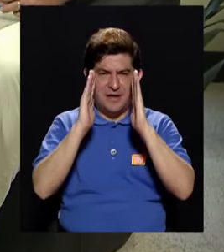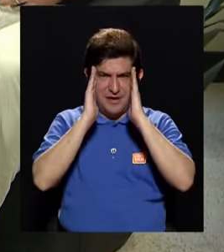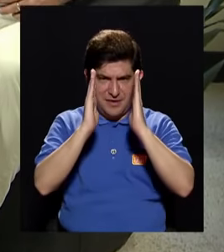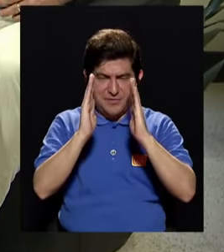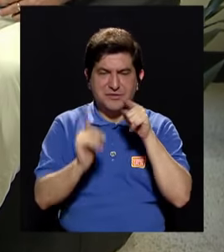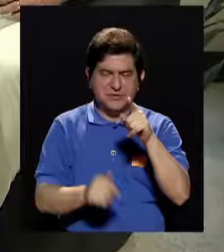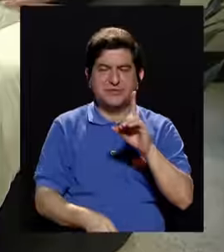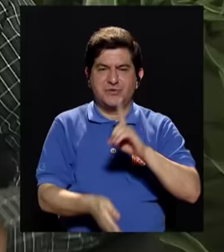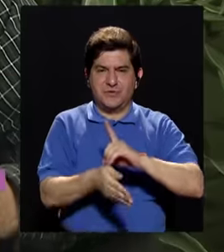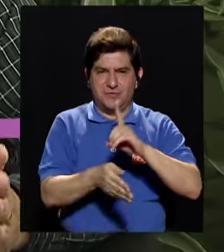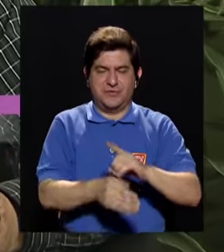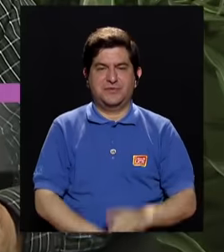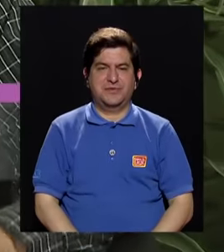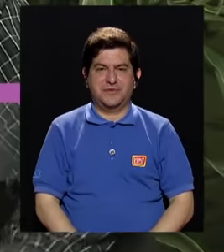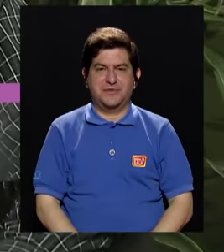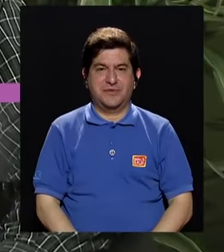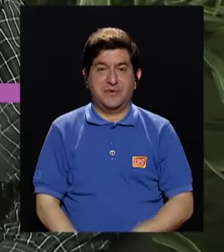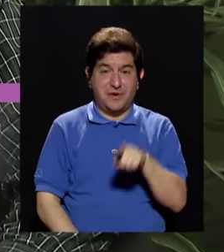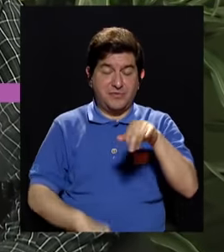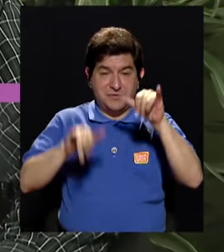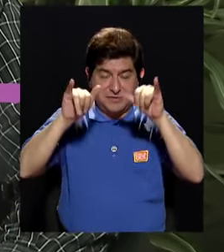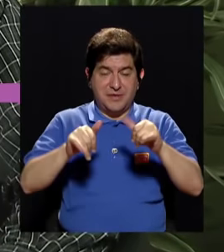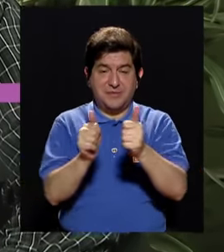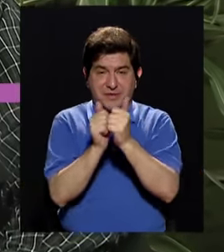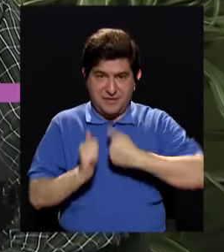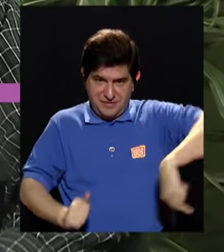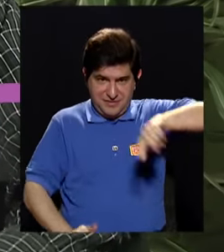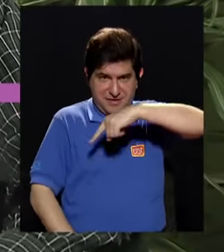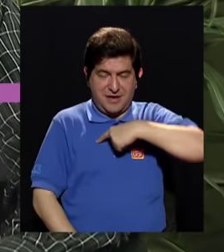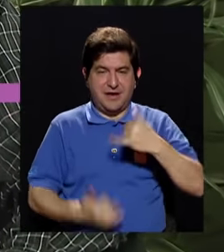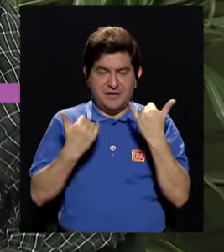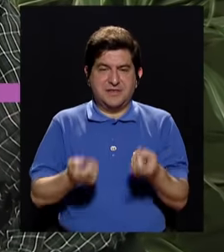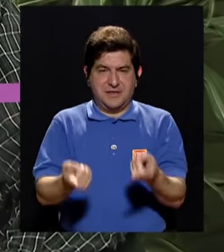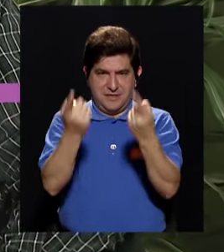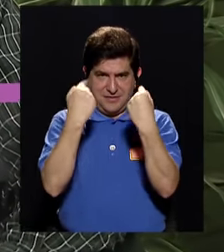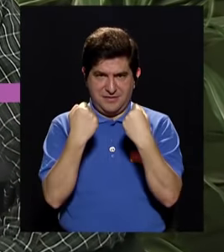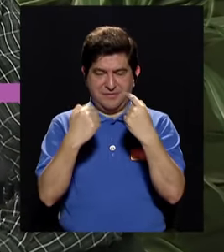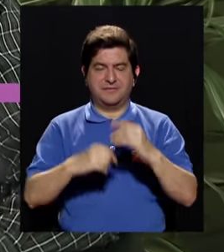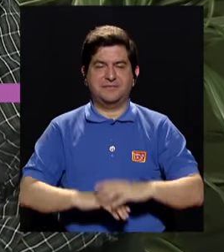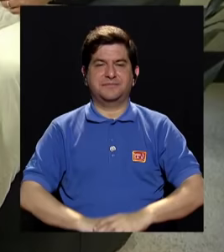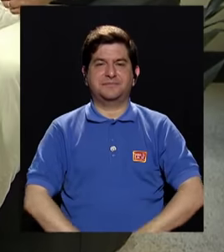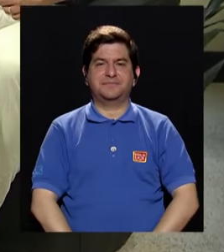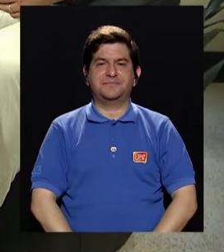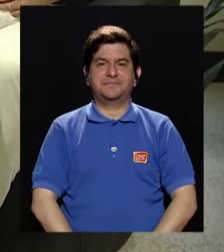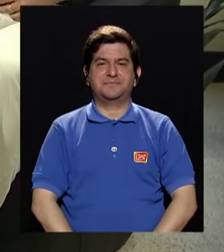abordar con usted doctora por favor en sus hogares quédense con nosotros y pronto